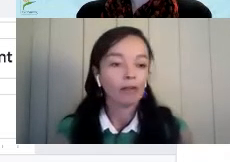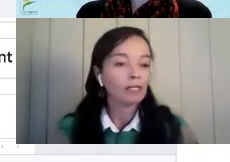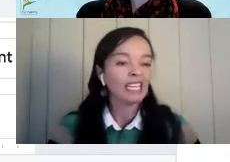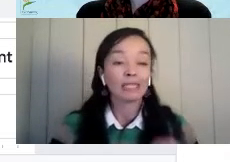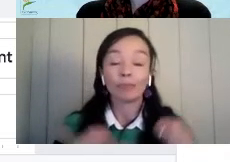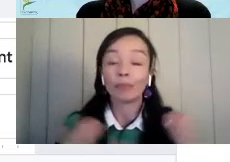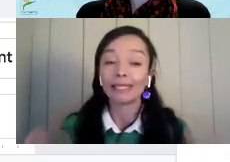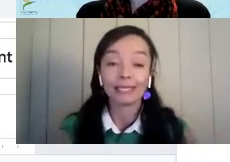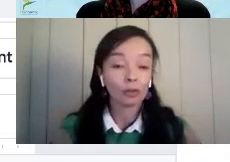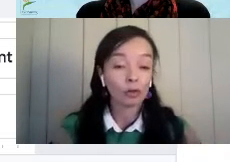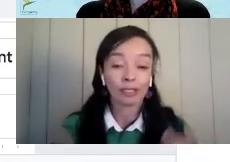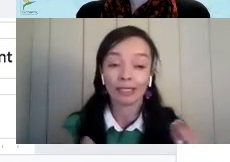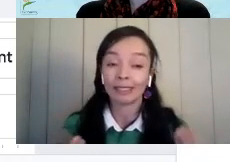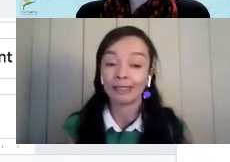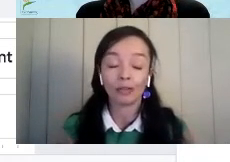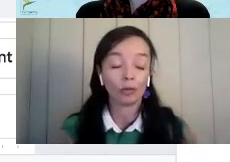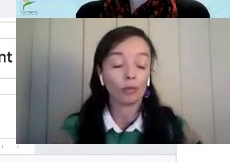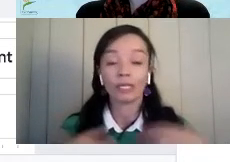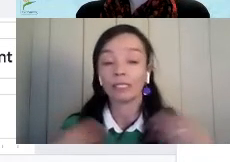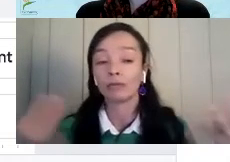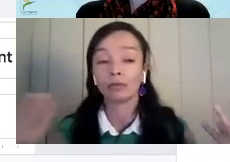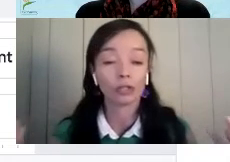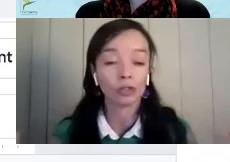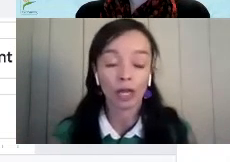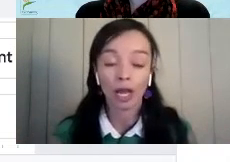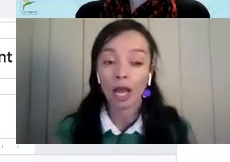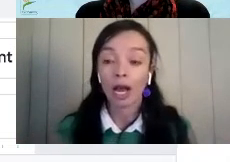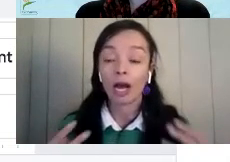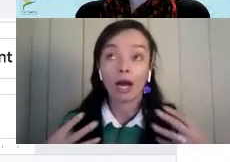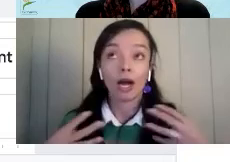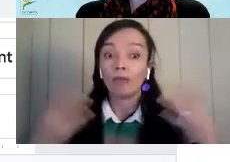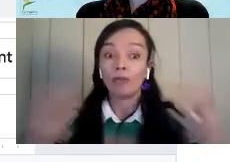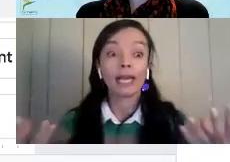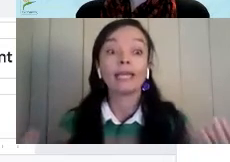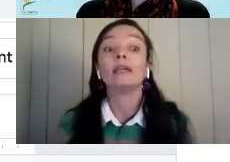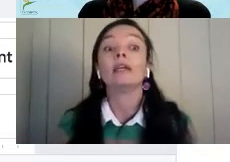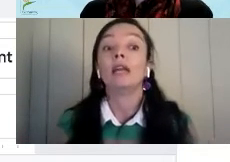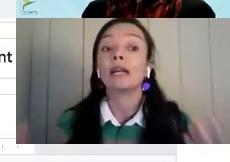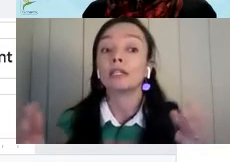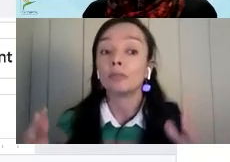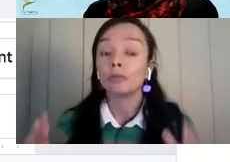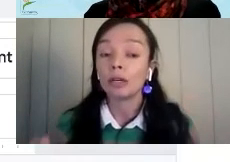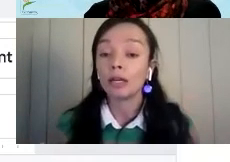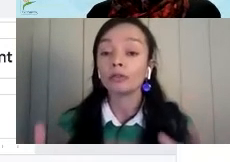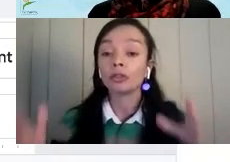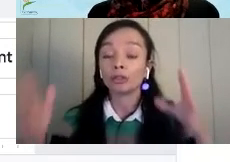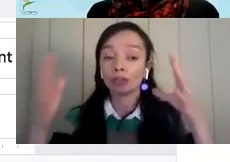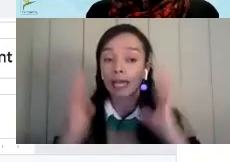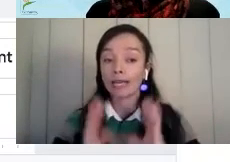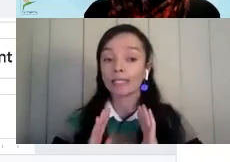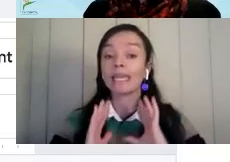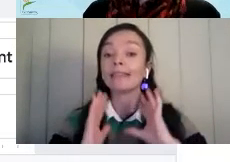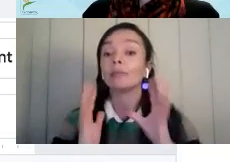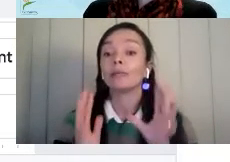sociables, a que expresen lo que están sintiendo, pongan esa frustración afuera y la responsabilidad de nosotros